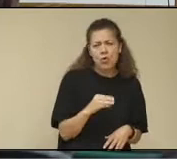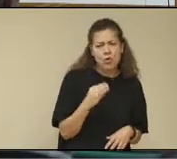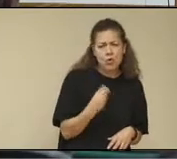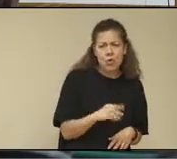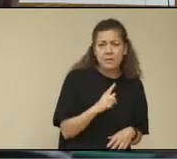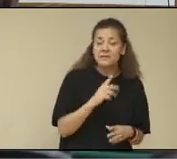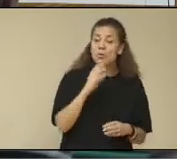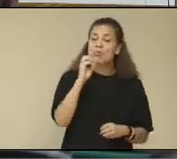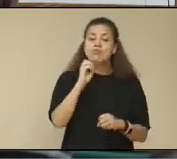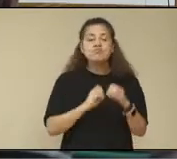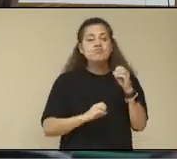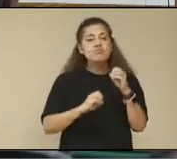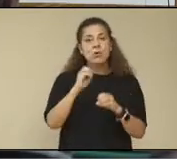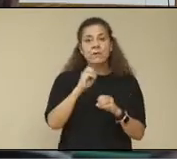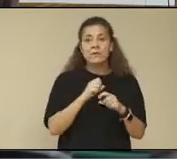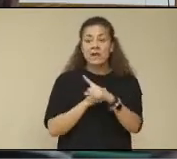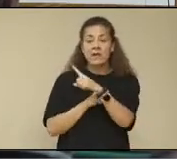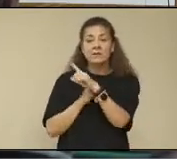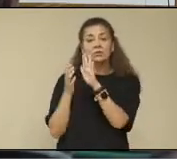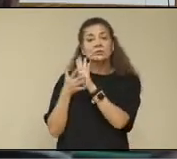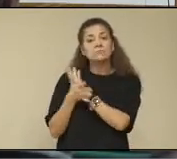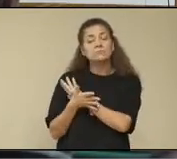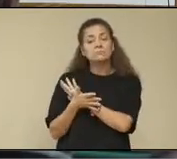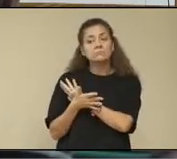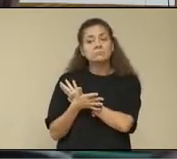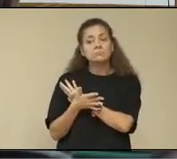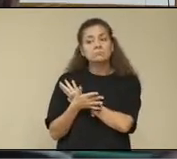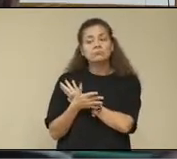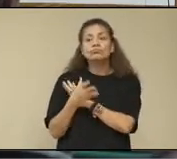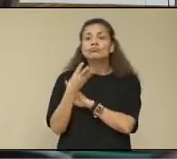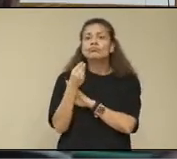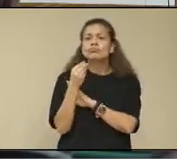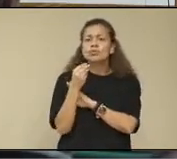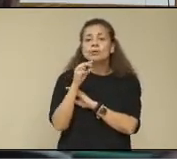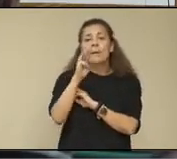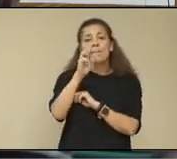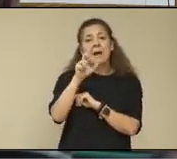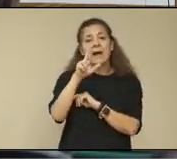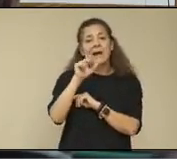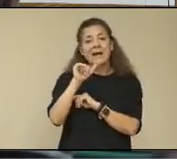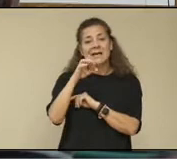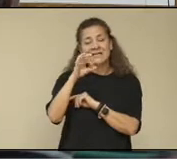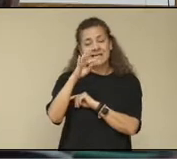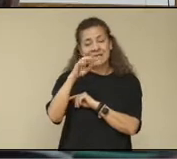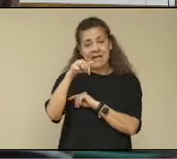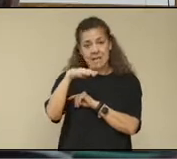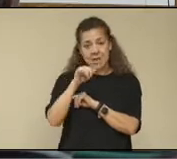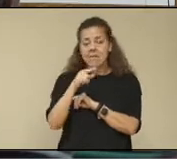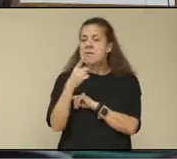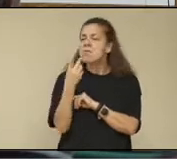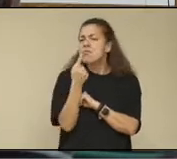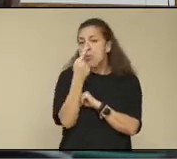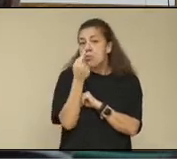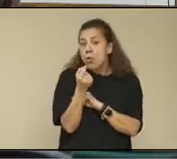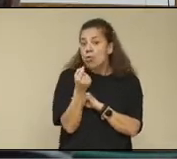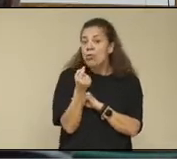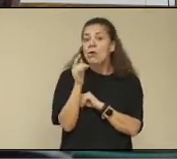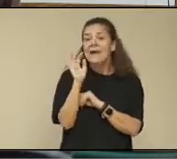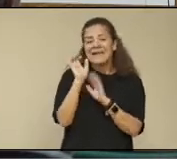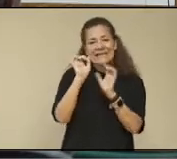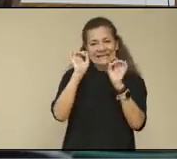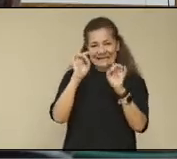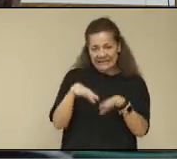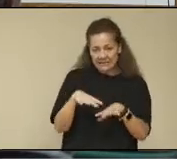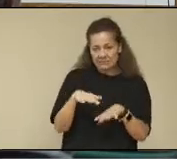un porcentaje, esto indica un alto grado de parasitemia, un bajo grado de parasitemia y sin